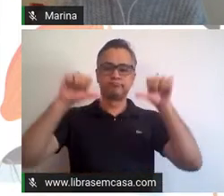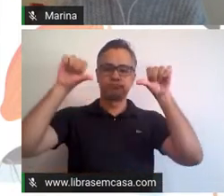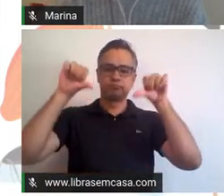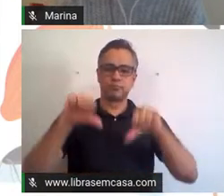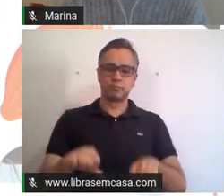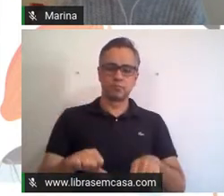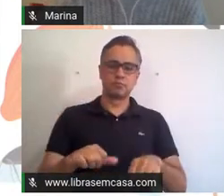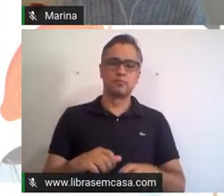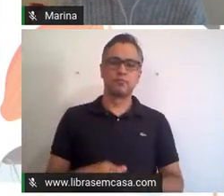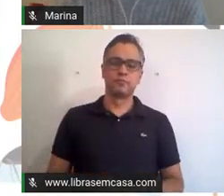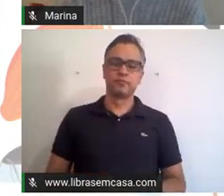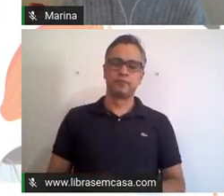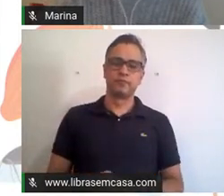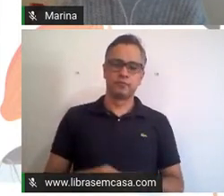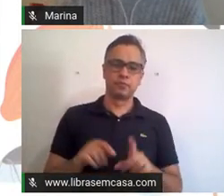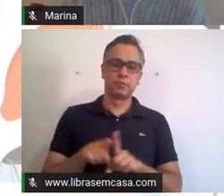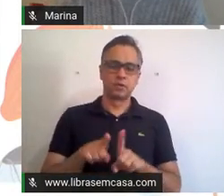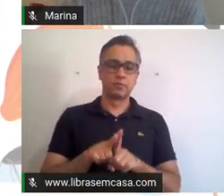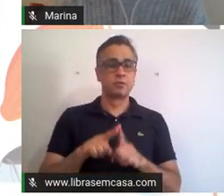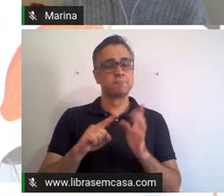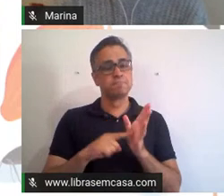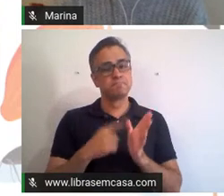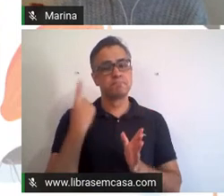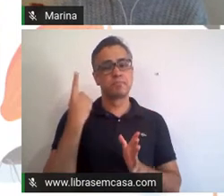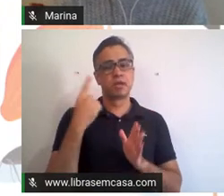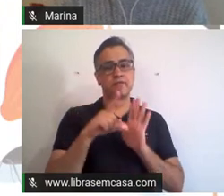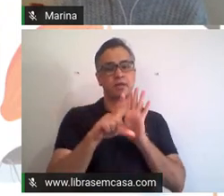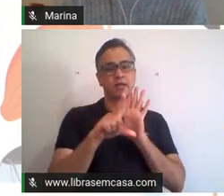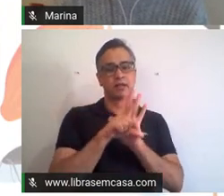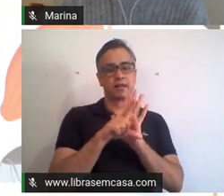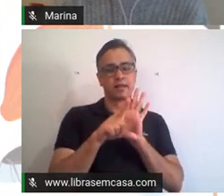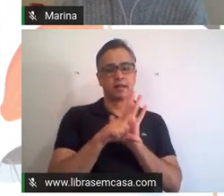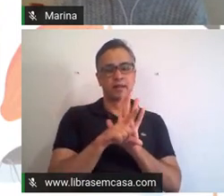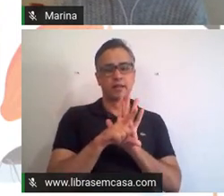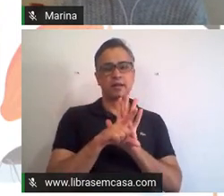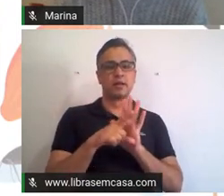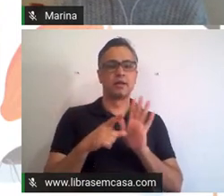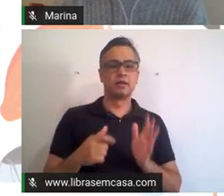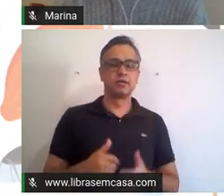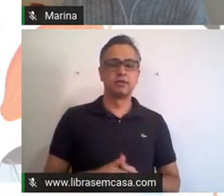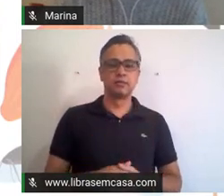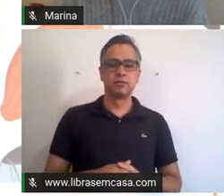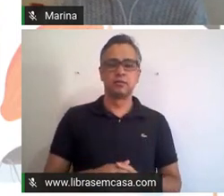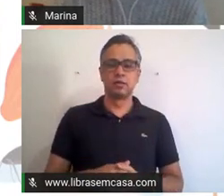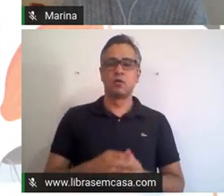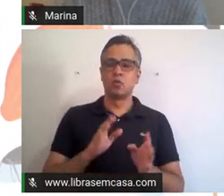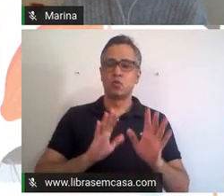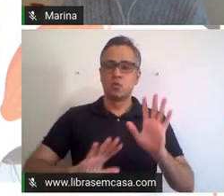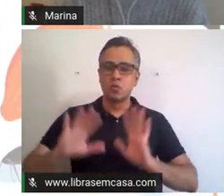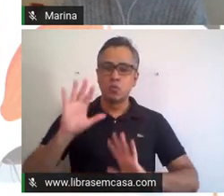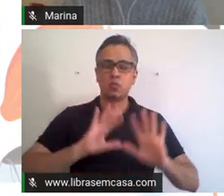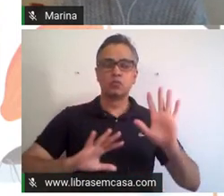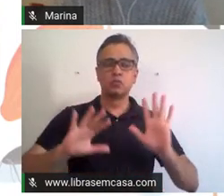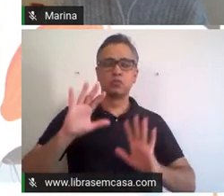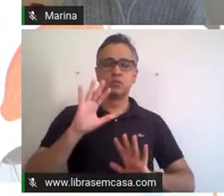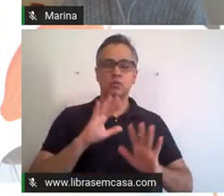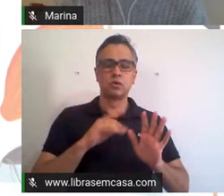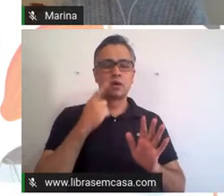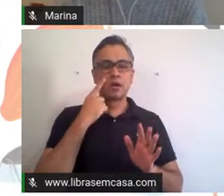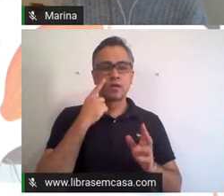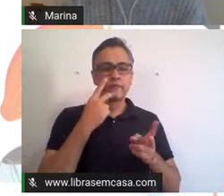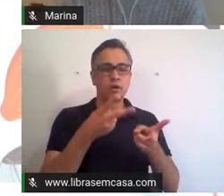se está debatiendo por primera vez una ley de rotulado frontal de advertencias para identificar los productos procesados